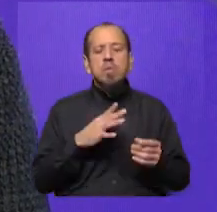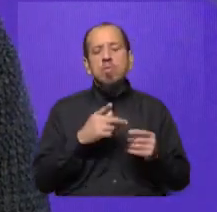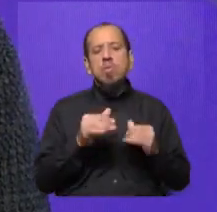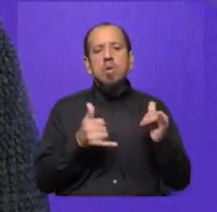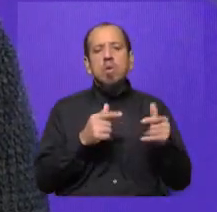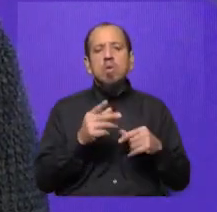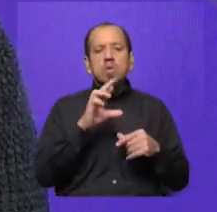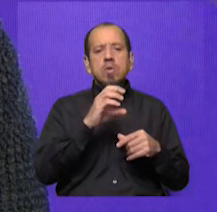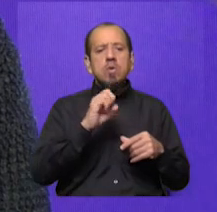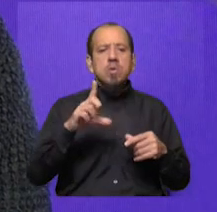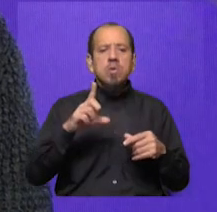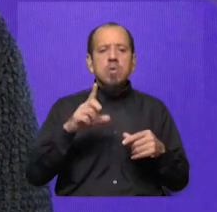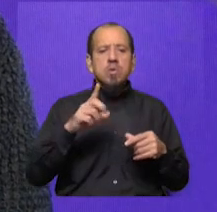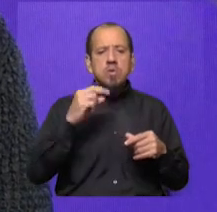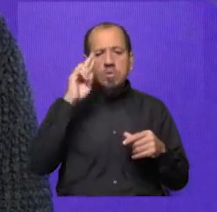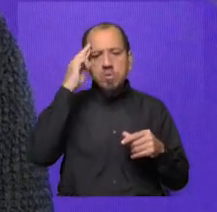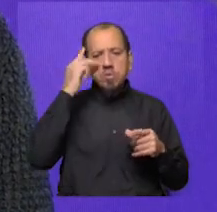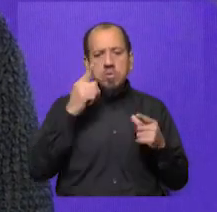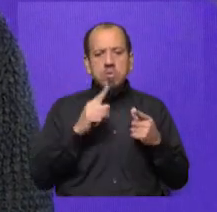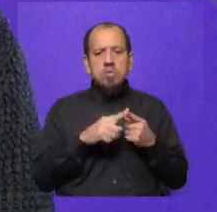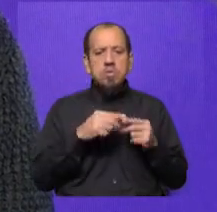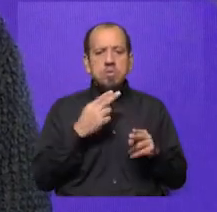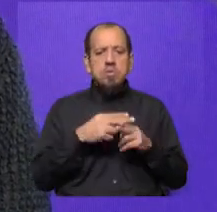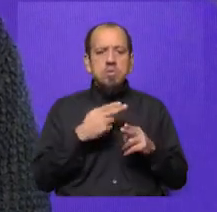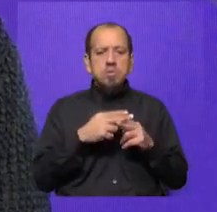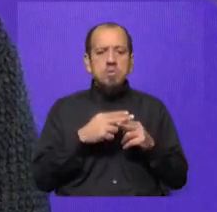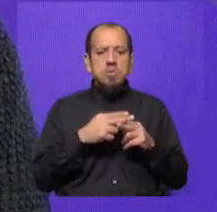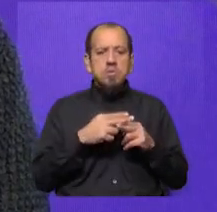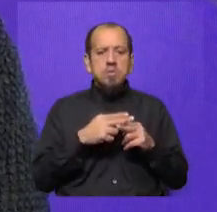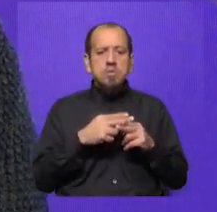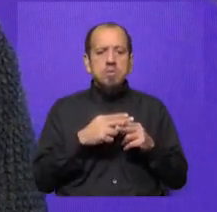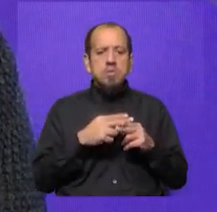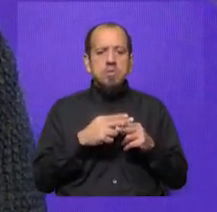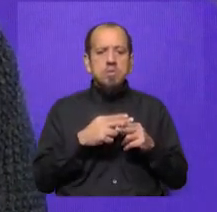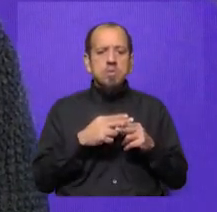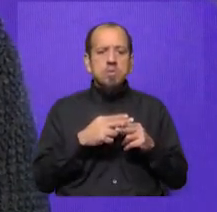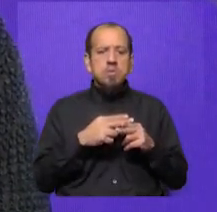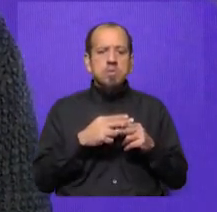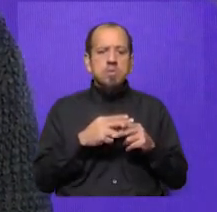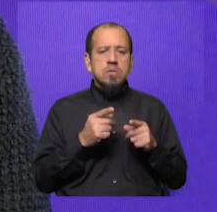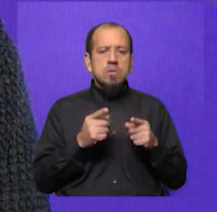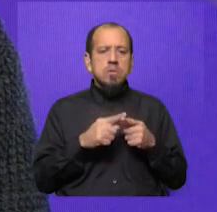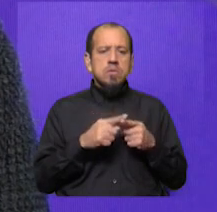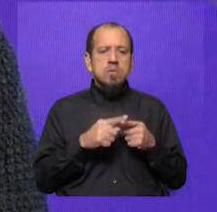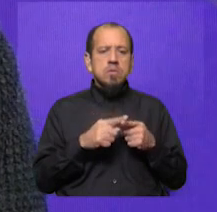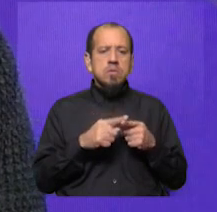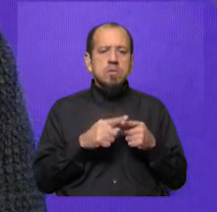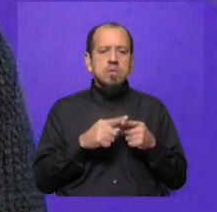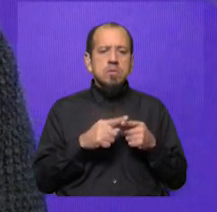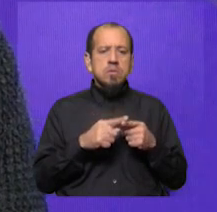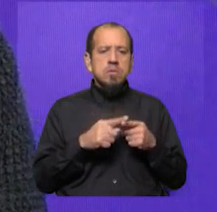llama no quiero agarrarle el nombre llamada Es de estudio fedorian el grupo que lo hizo